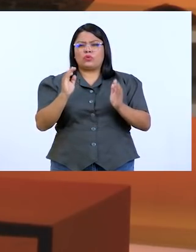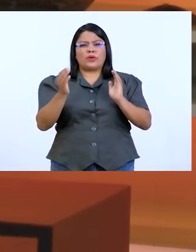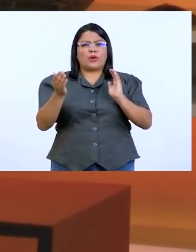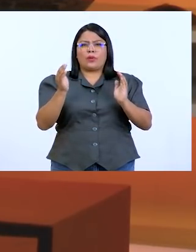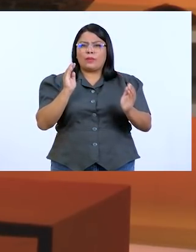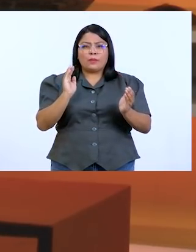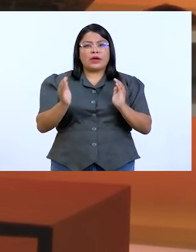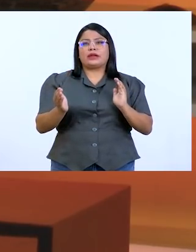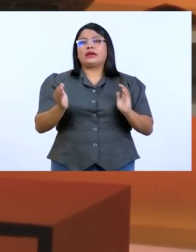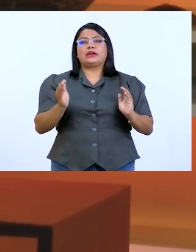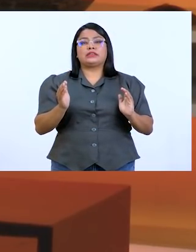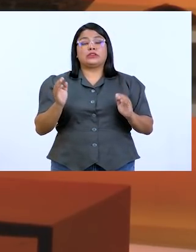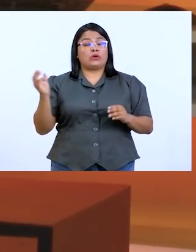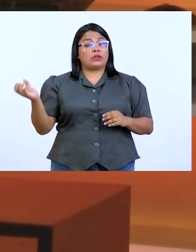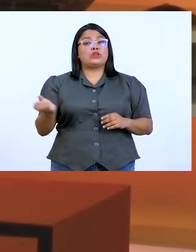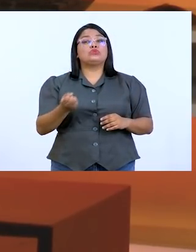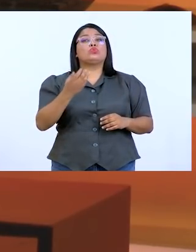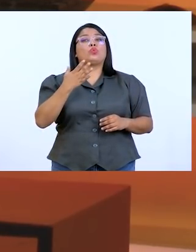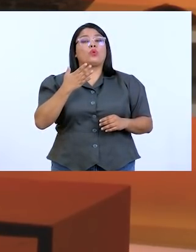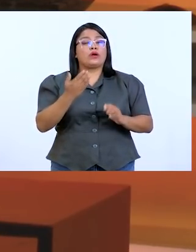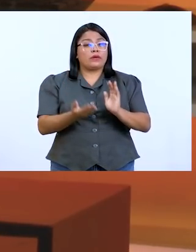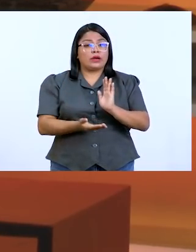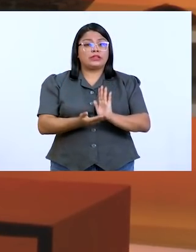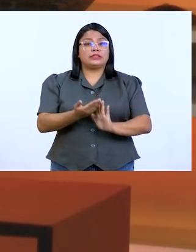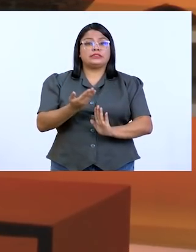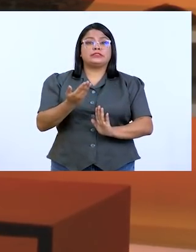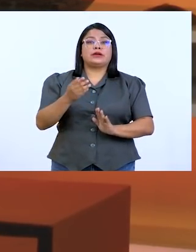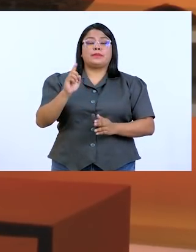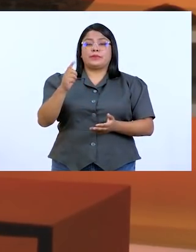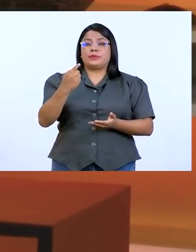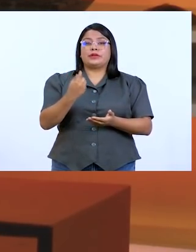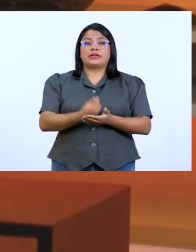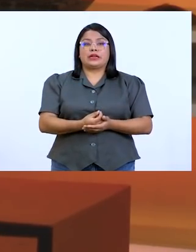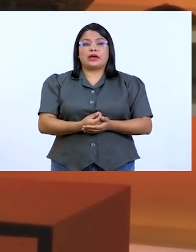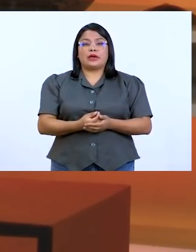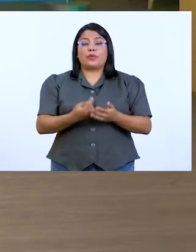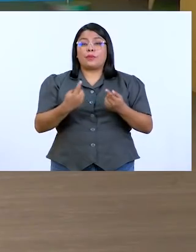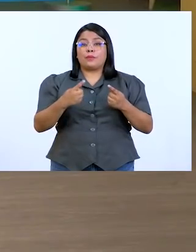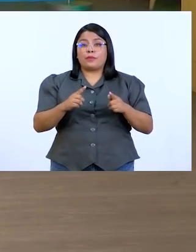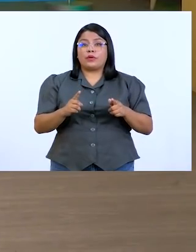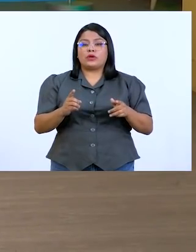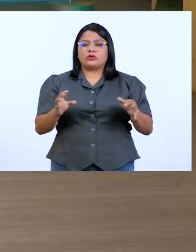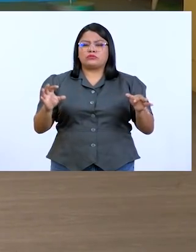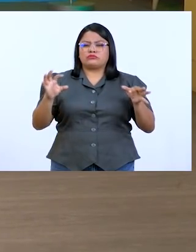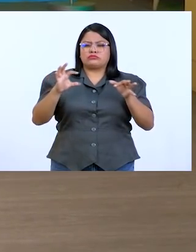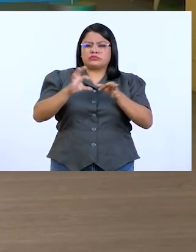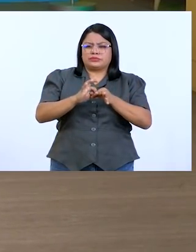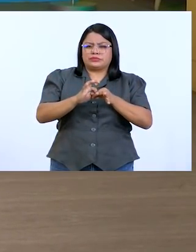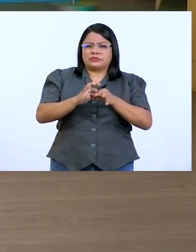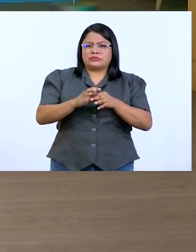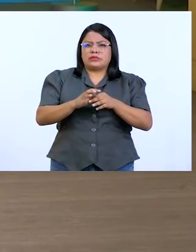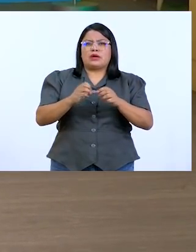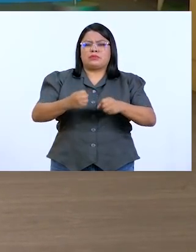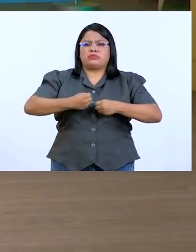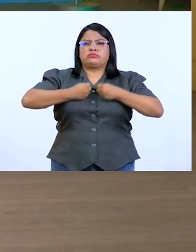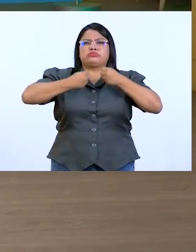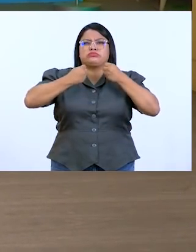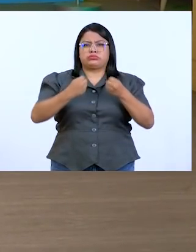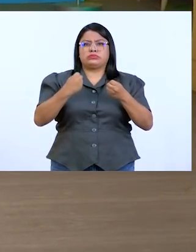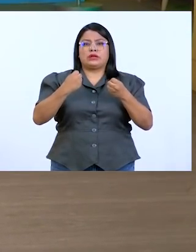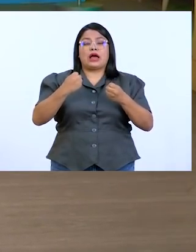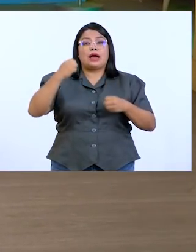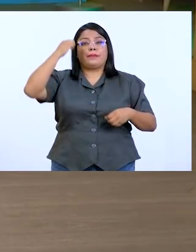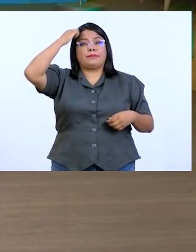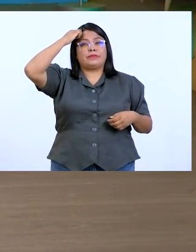experiencias que los niños y las niñas van a desarrollar en el primer grado, sino potenciar aquellas habilidades para